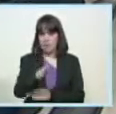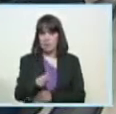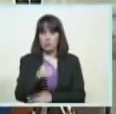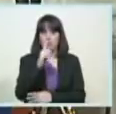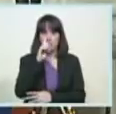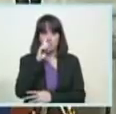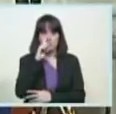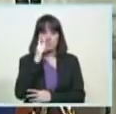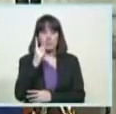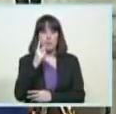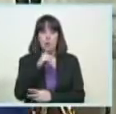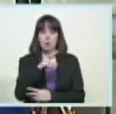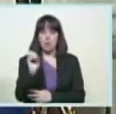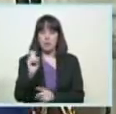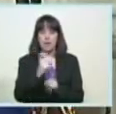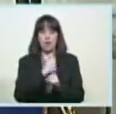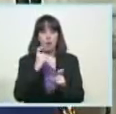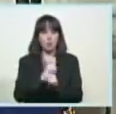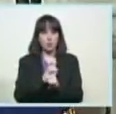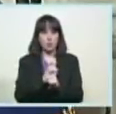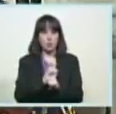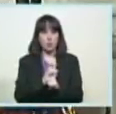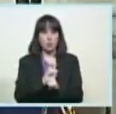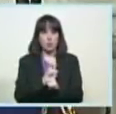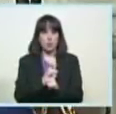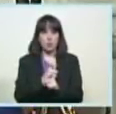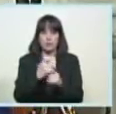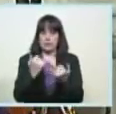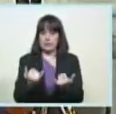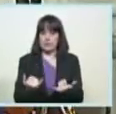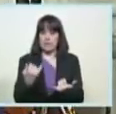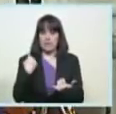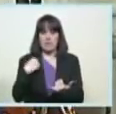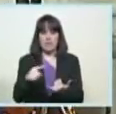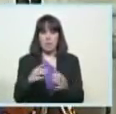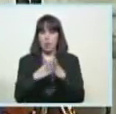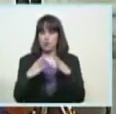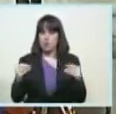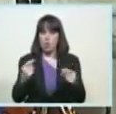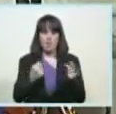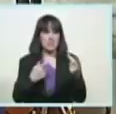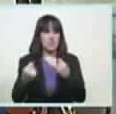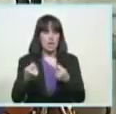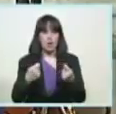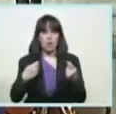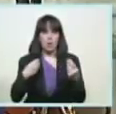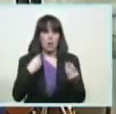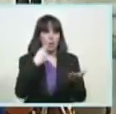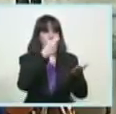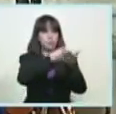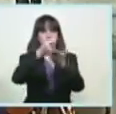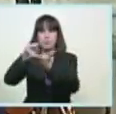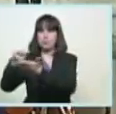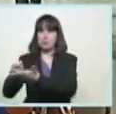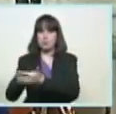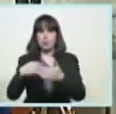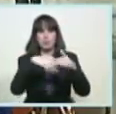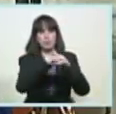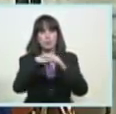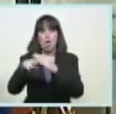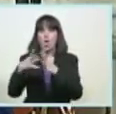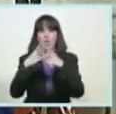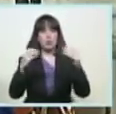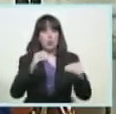el 20 de agosto ya tendríamos el cono monetario circulando ya yo tengo